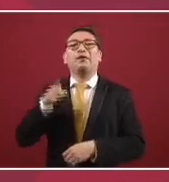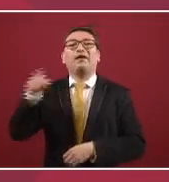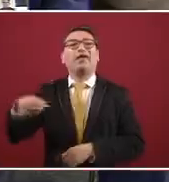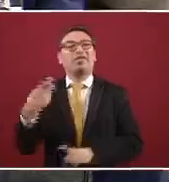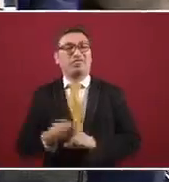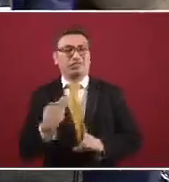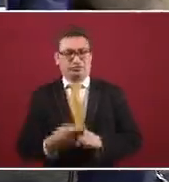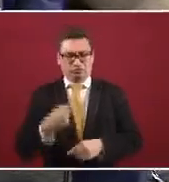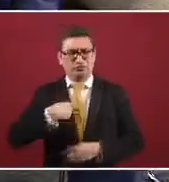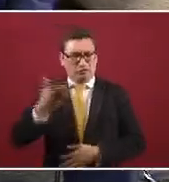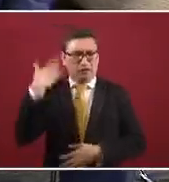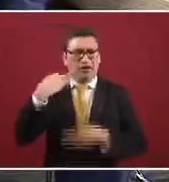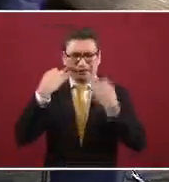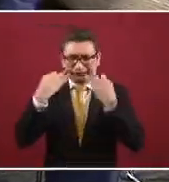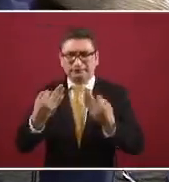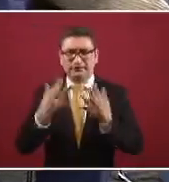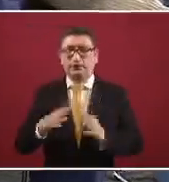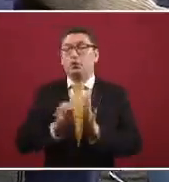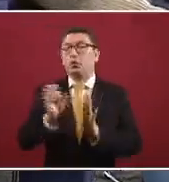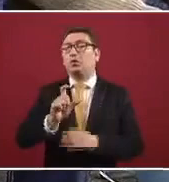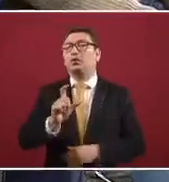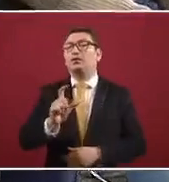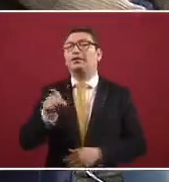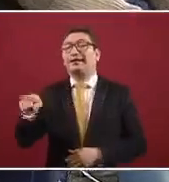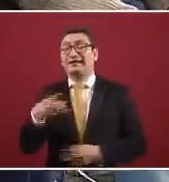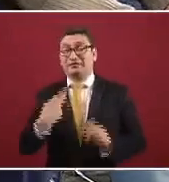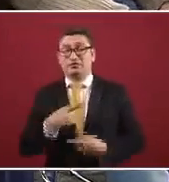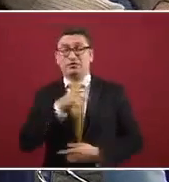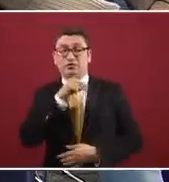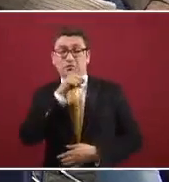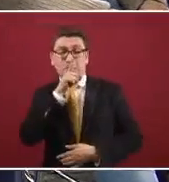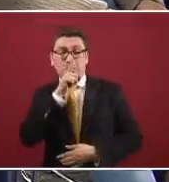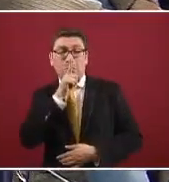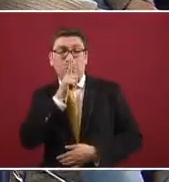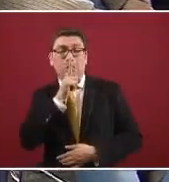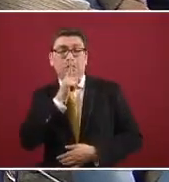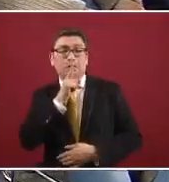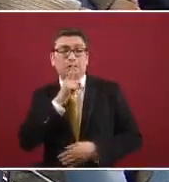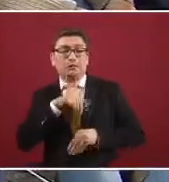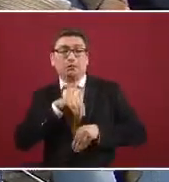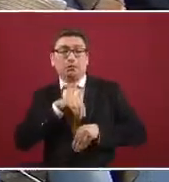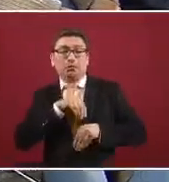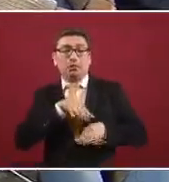cuando se dice una mentira y